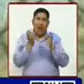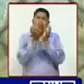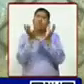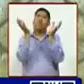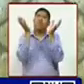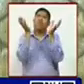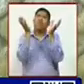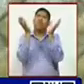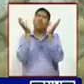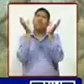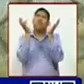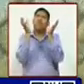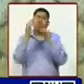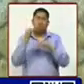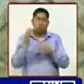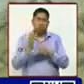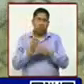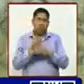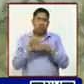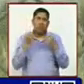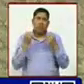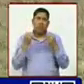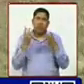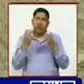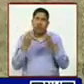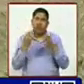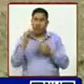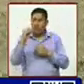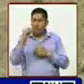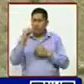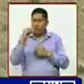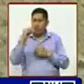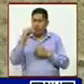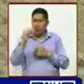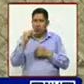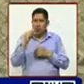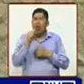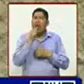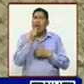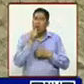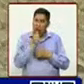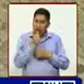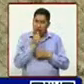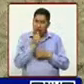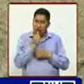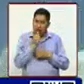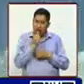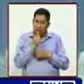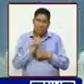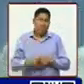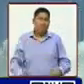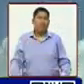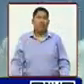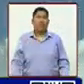cubetitas que van midiendo cuántos milímetros por metro cuadrado se van registrando de